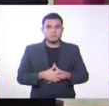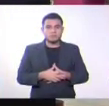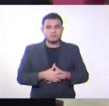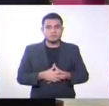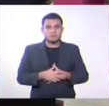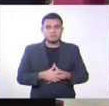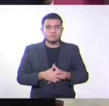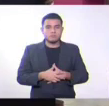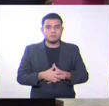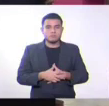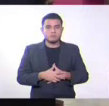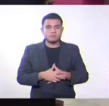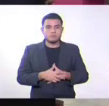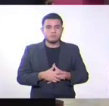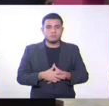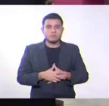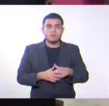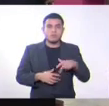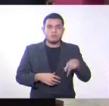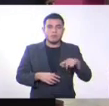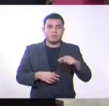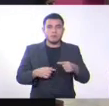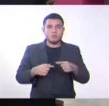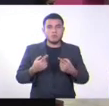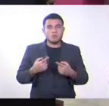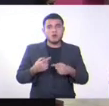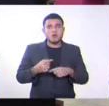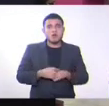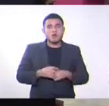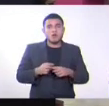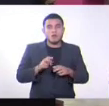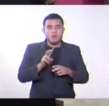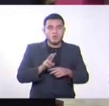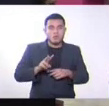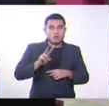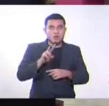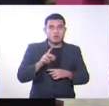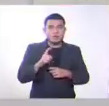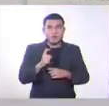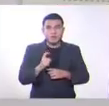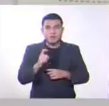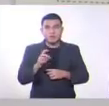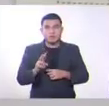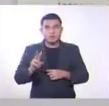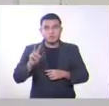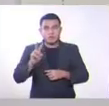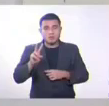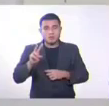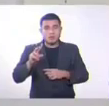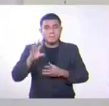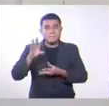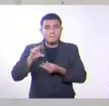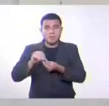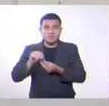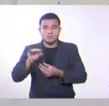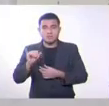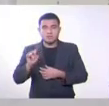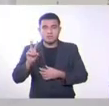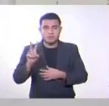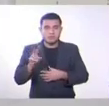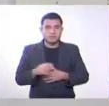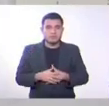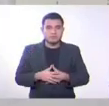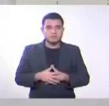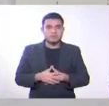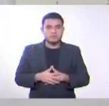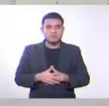O sea que PQ al cuadrado es igual a X cuadrado más Y cuadrado. Ujú. Bueno,